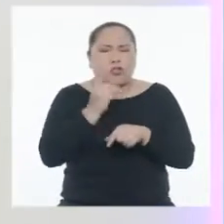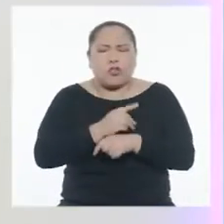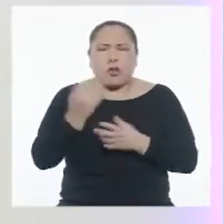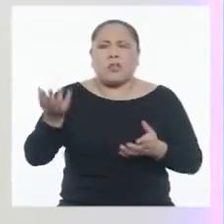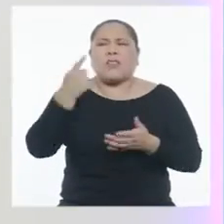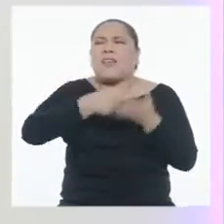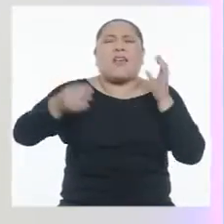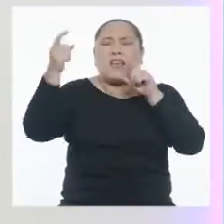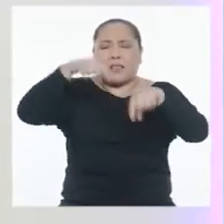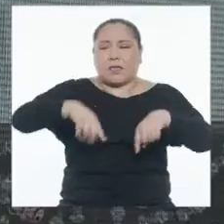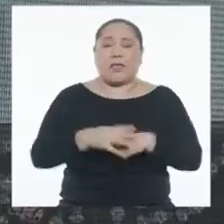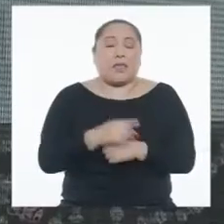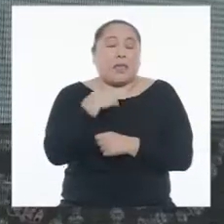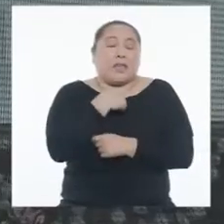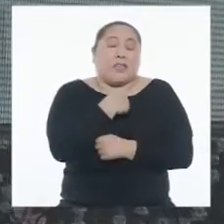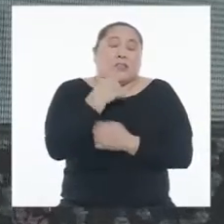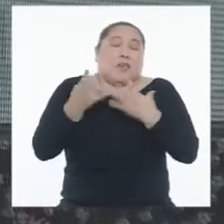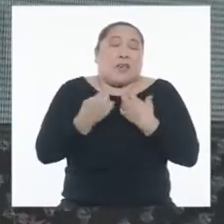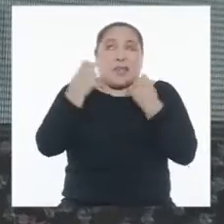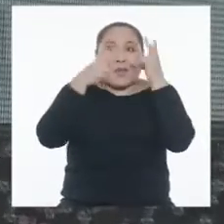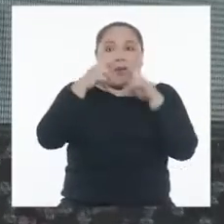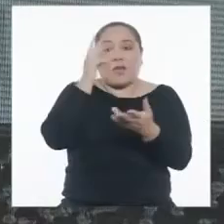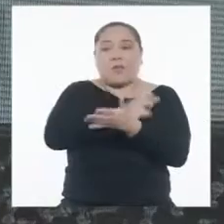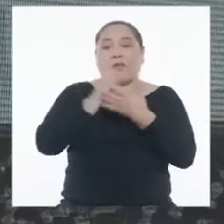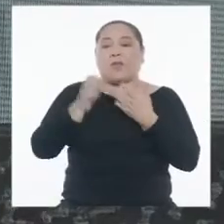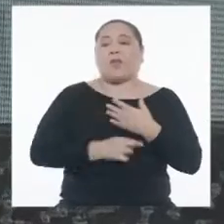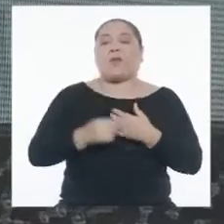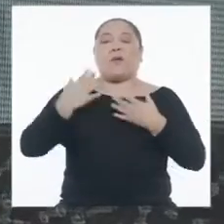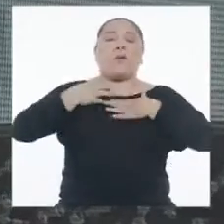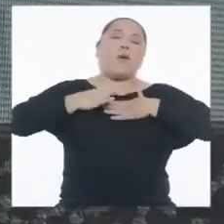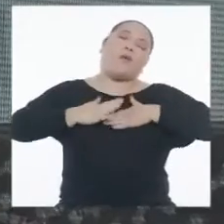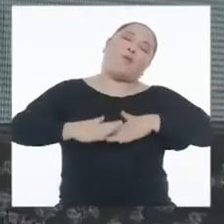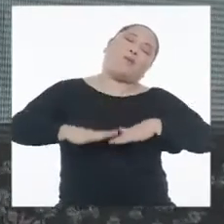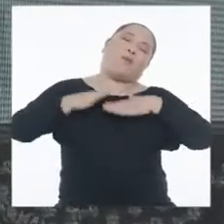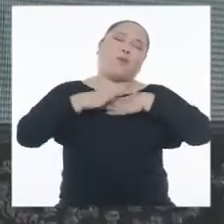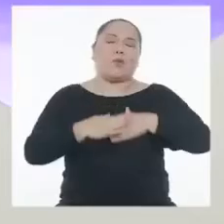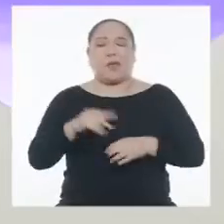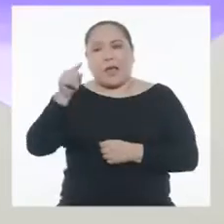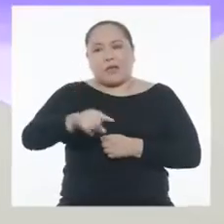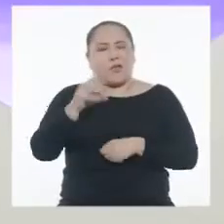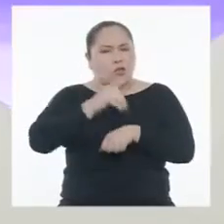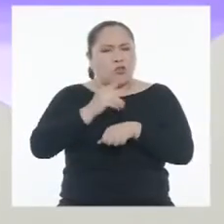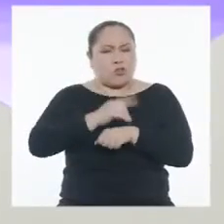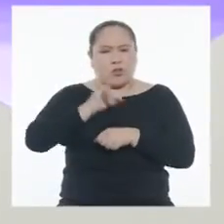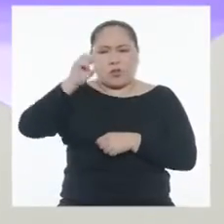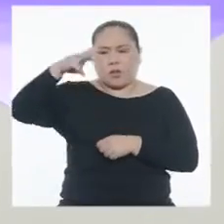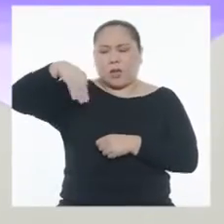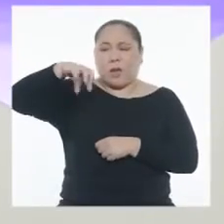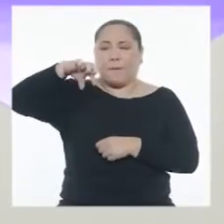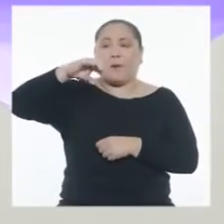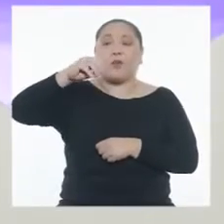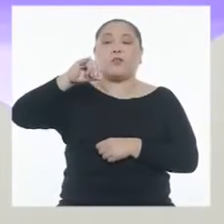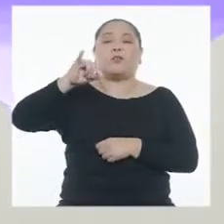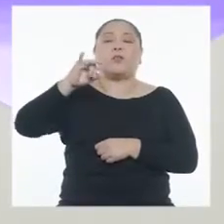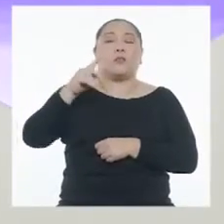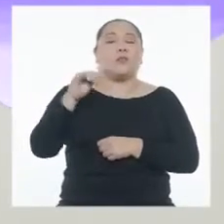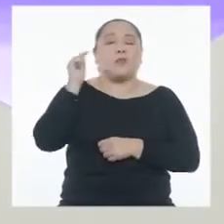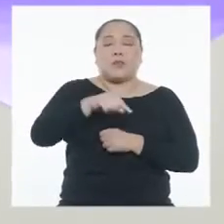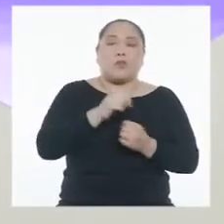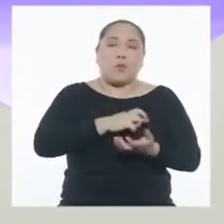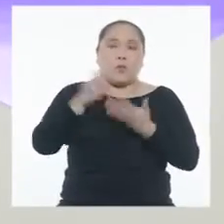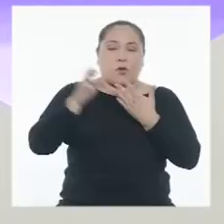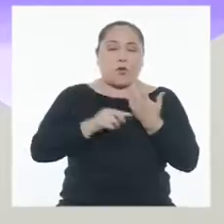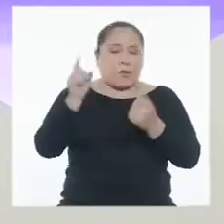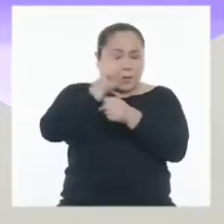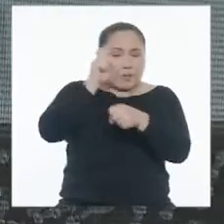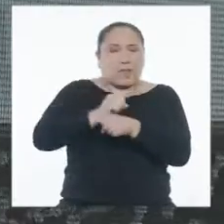Doctor Impositive, ¿qué hace acá? Es que quería ver un programa para relajarme. Doctor Impositive, este es un programa educativo.